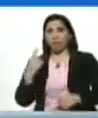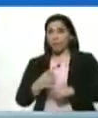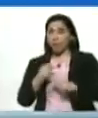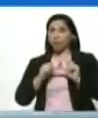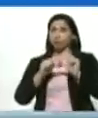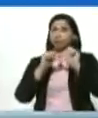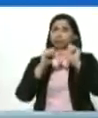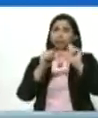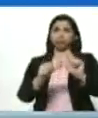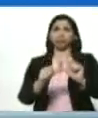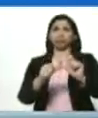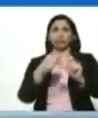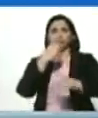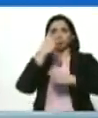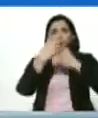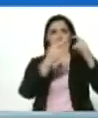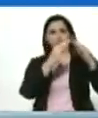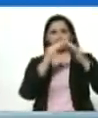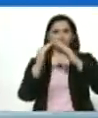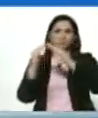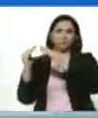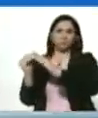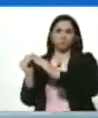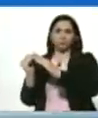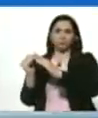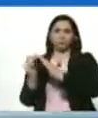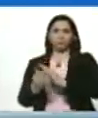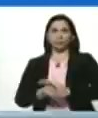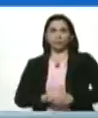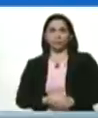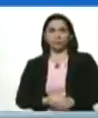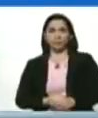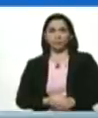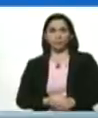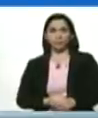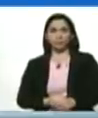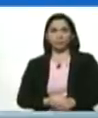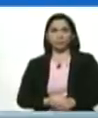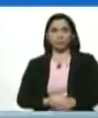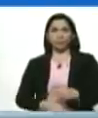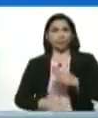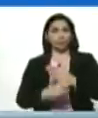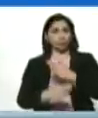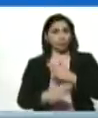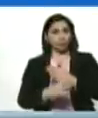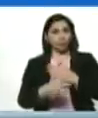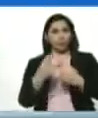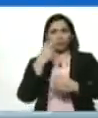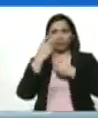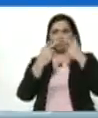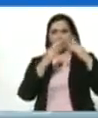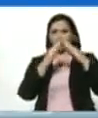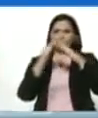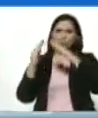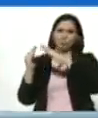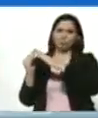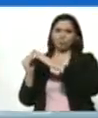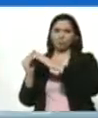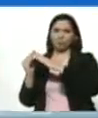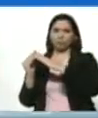la visita a los hogares mantengamos la visita casa por casa